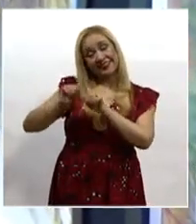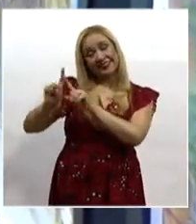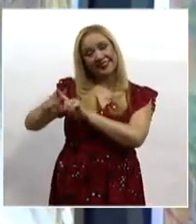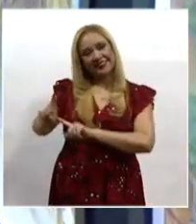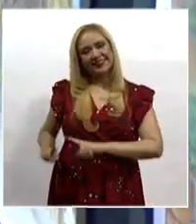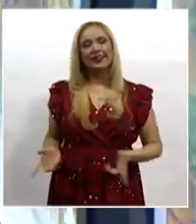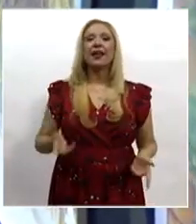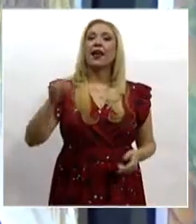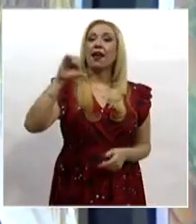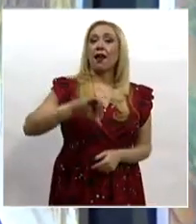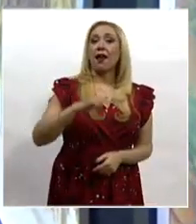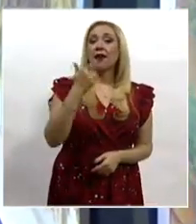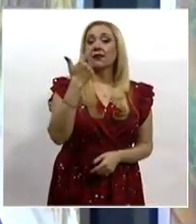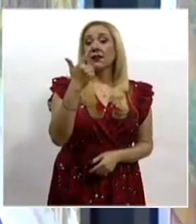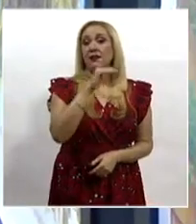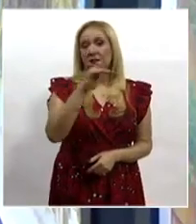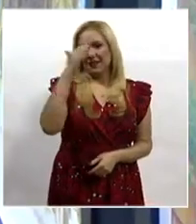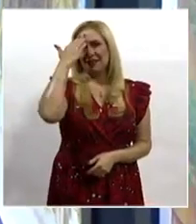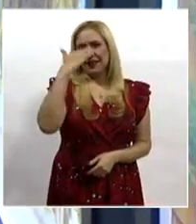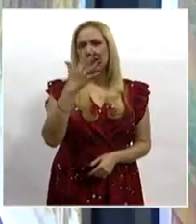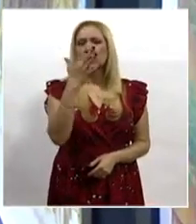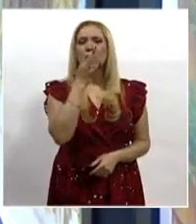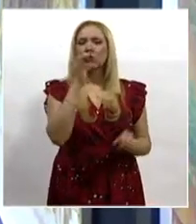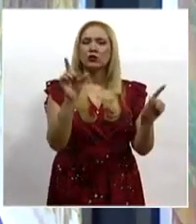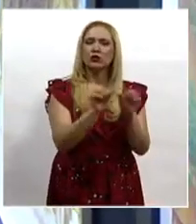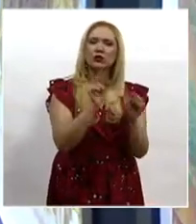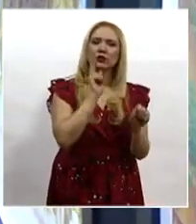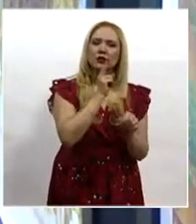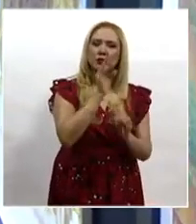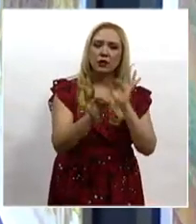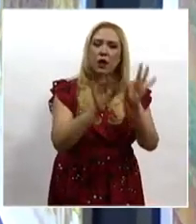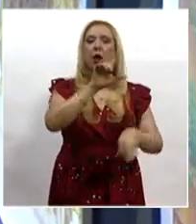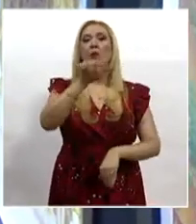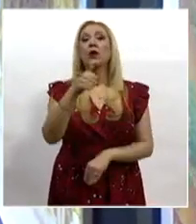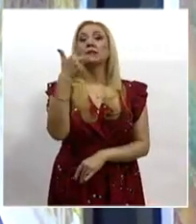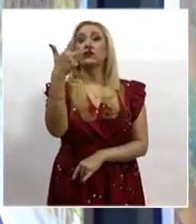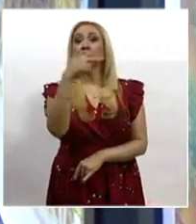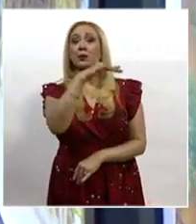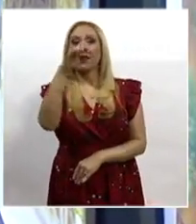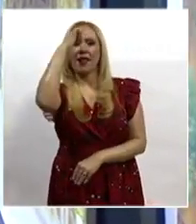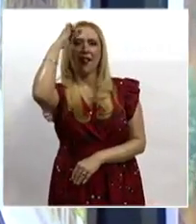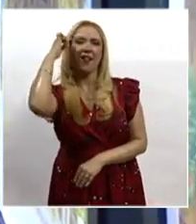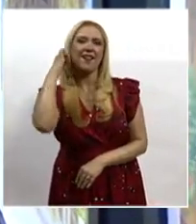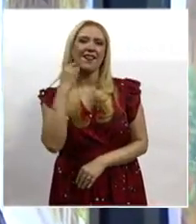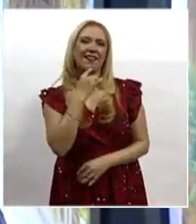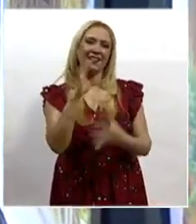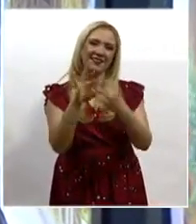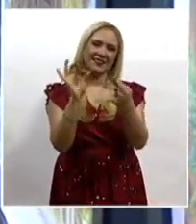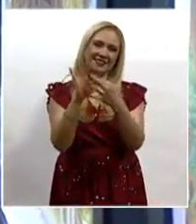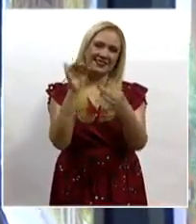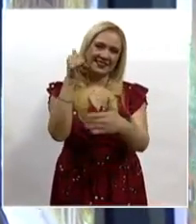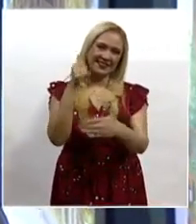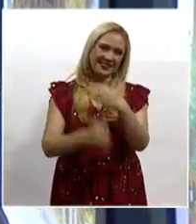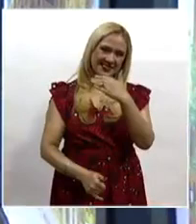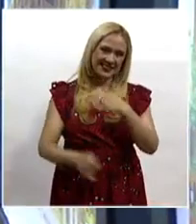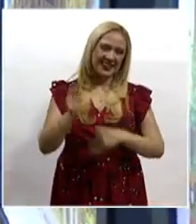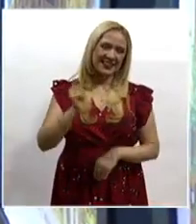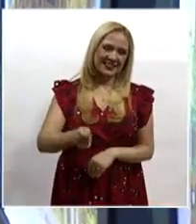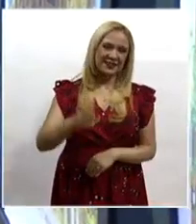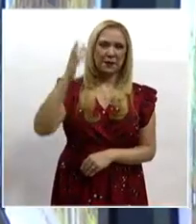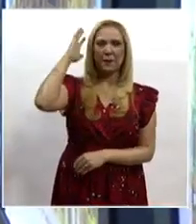Federación. No se pierda a las 19:30 horas el avance informativo y a las 20:30 horas el noticiario nocturno. Así concluimos